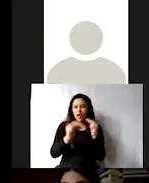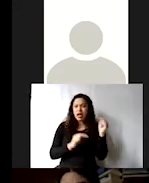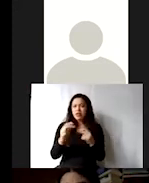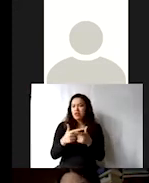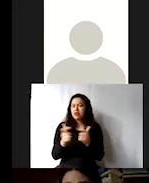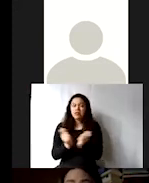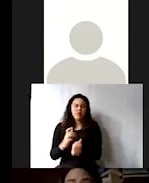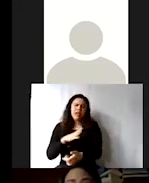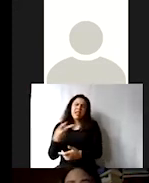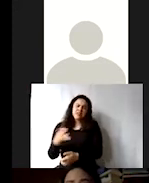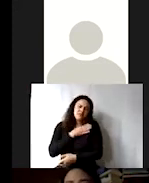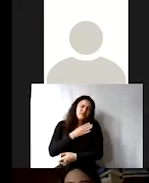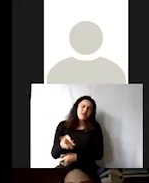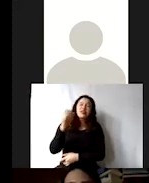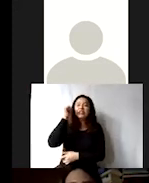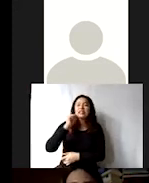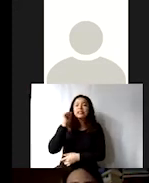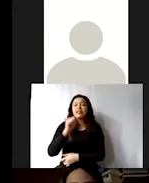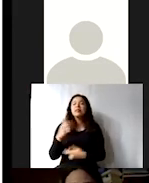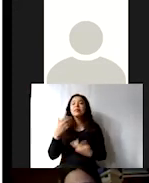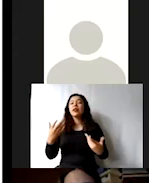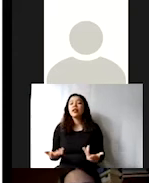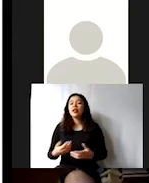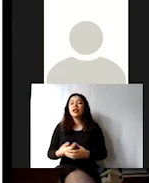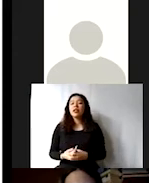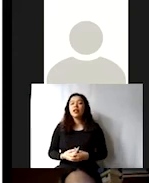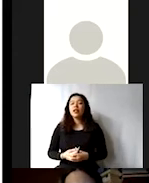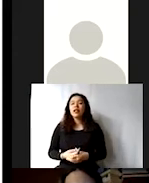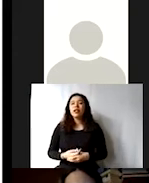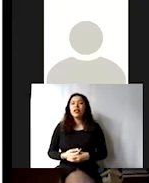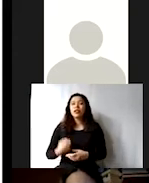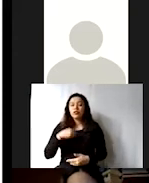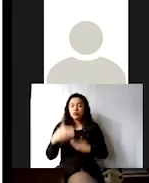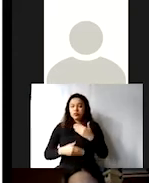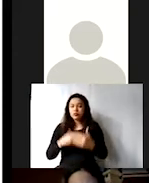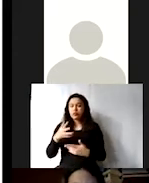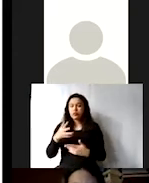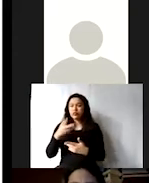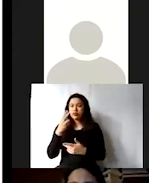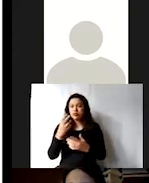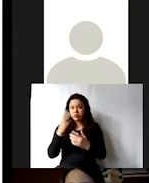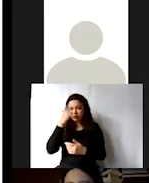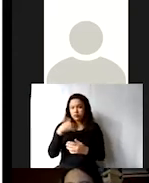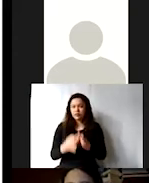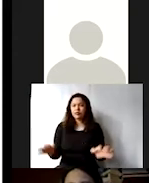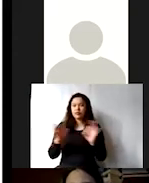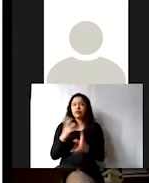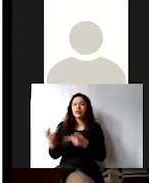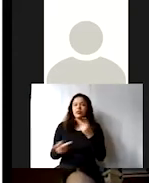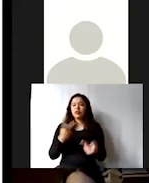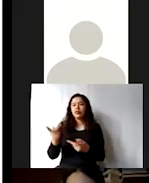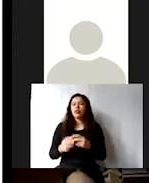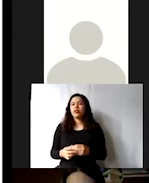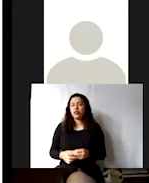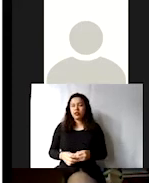cual siempre es bueno, y revisar cómo vamos va a ser importante. Y algunas preguntas, digo, nada más